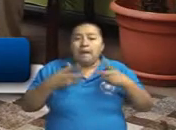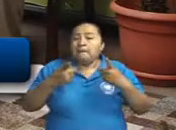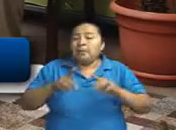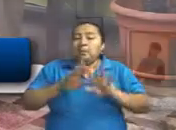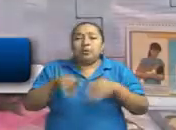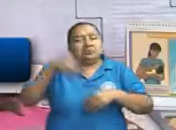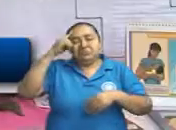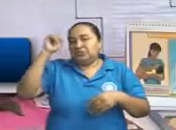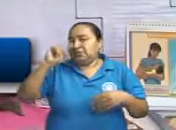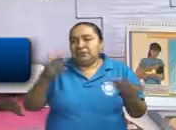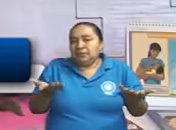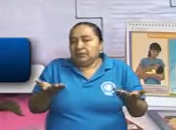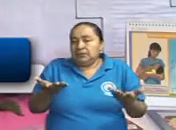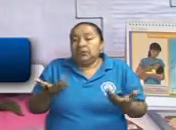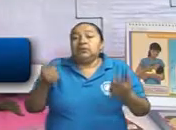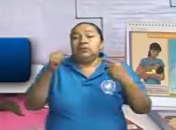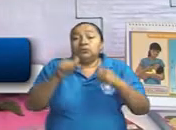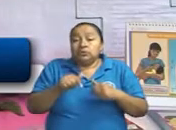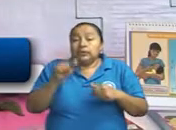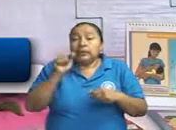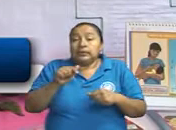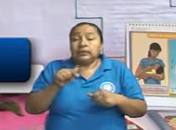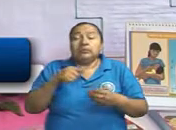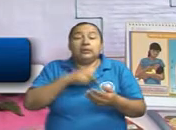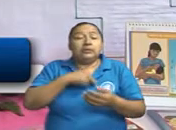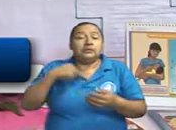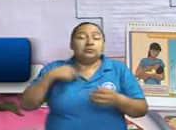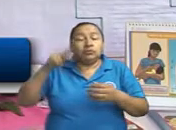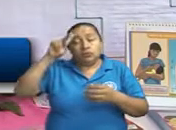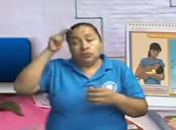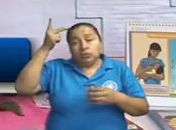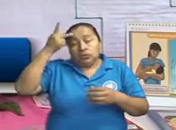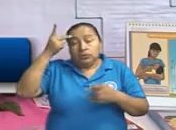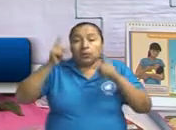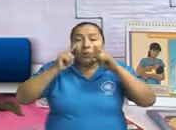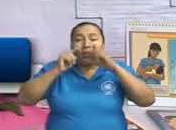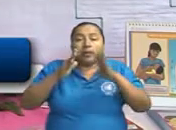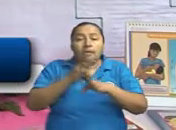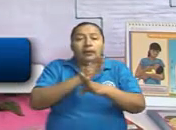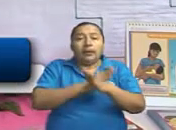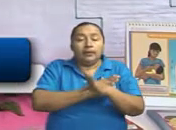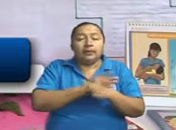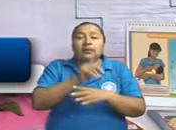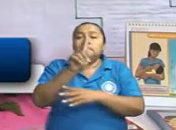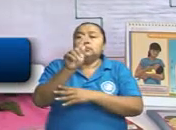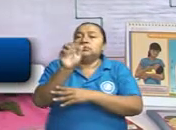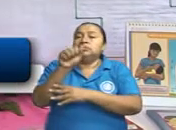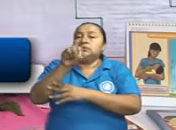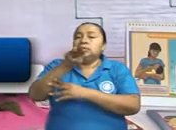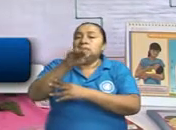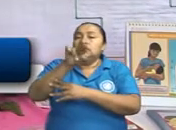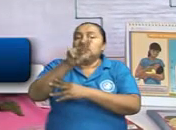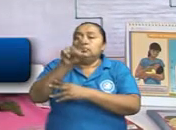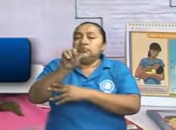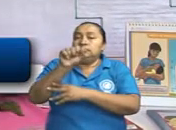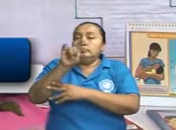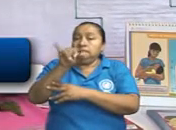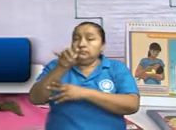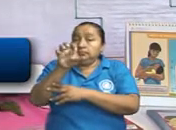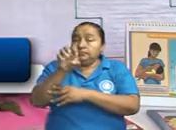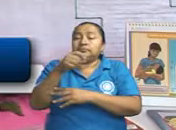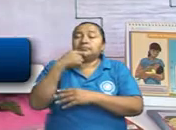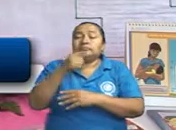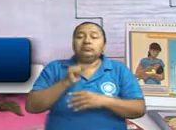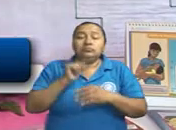a las mujeres. Entonces aquí estamos dando políticas de prevención, políticas de tamizaje, e ir a buscar a esa mujer que no se da cuenta que